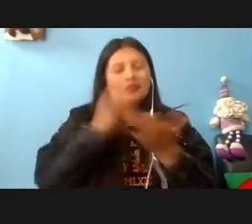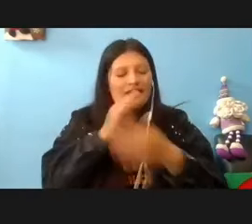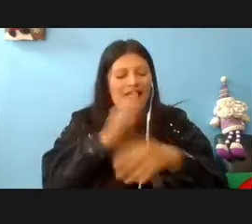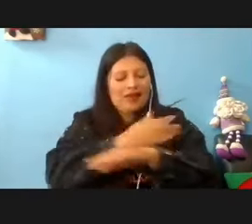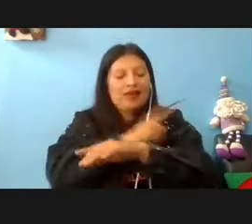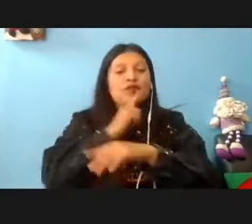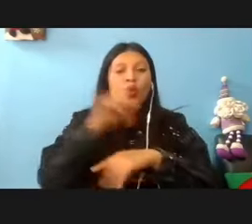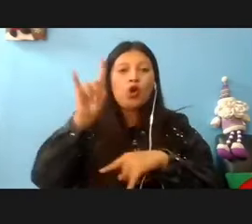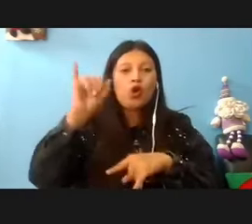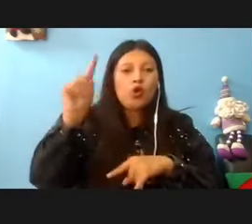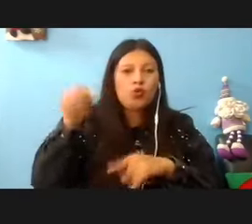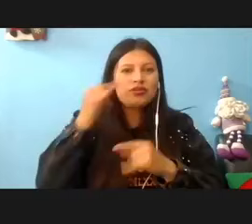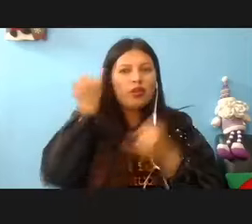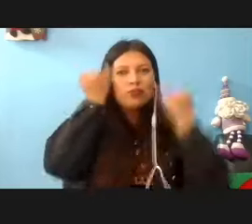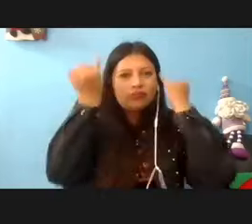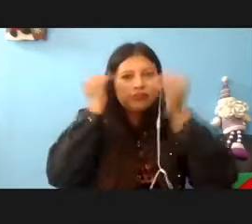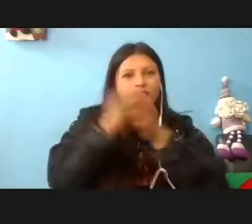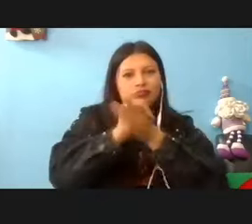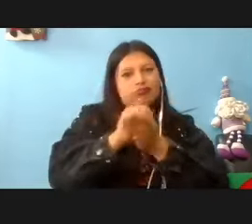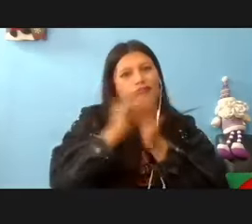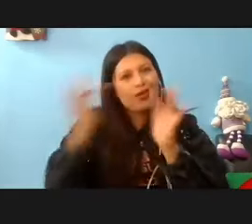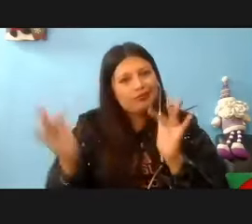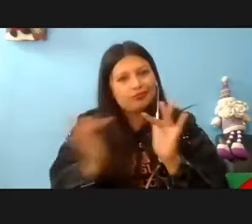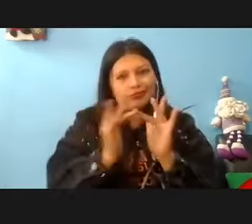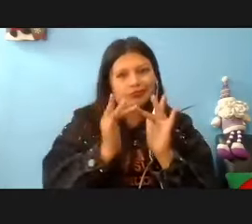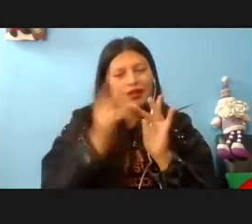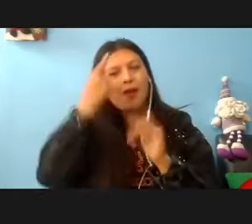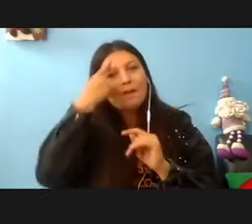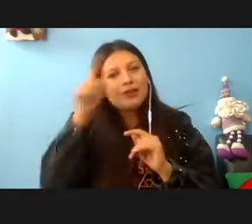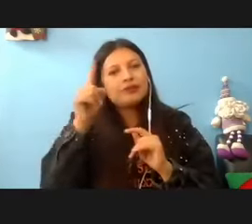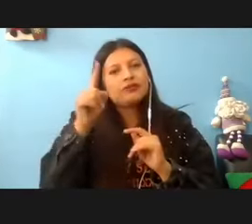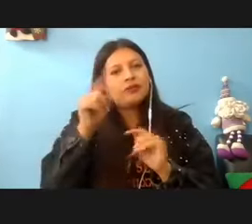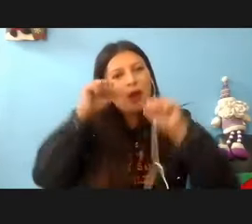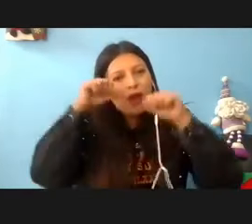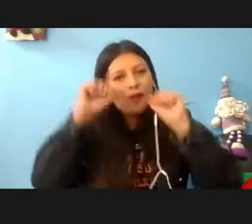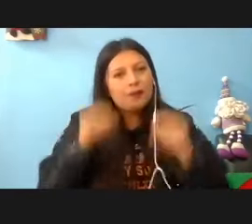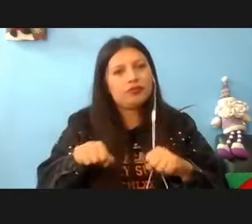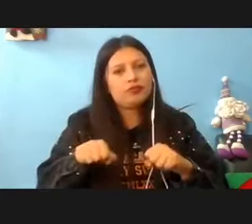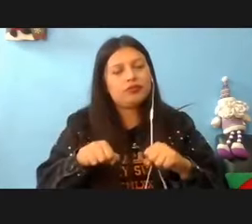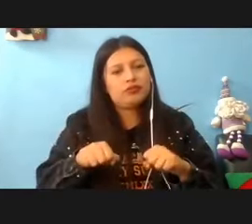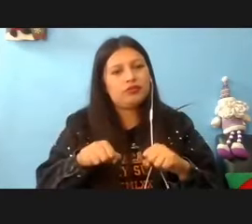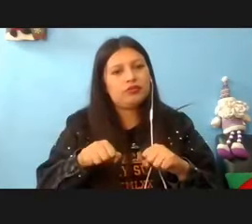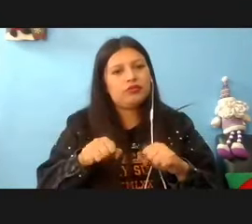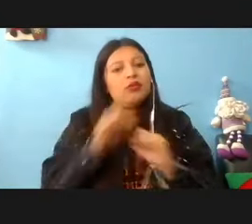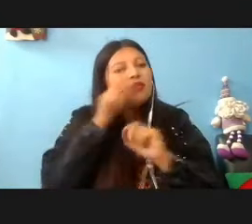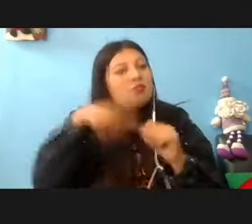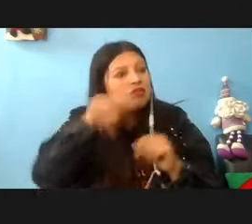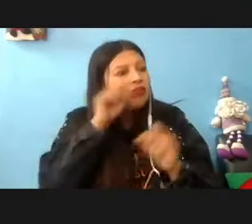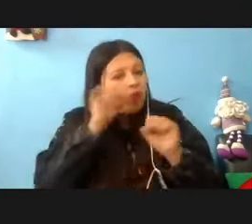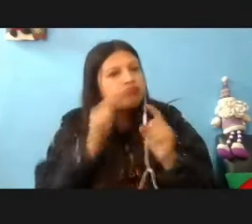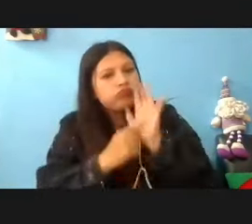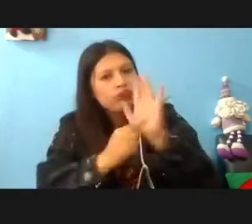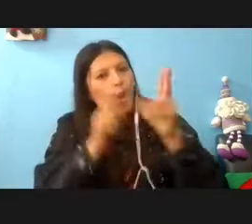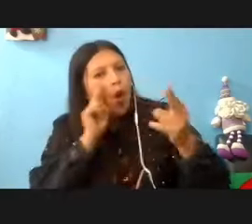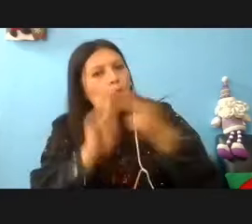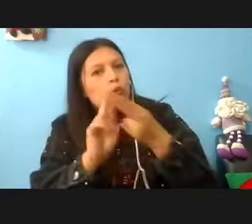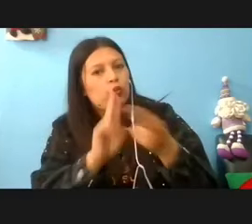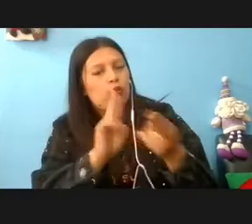a generar unas metodologías adecuadas para poder, para que se conozcan